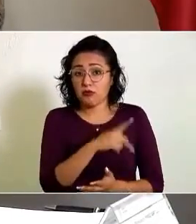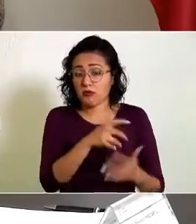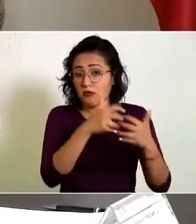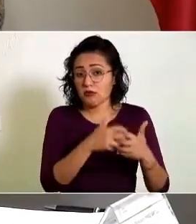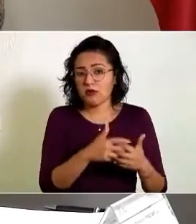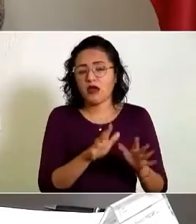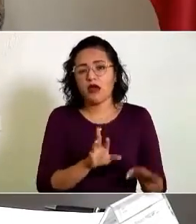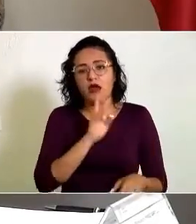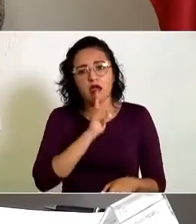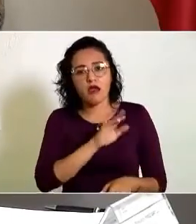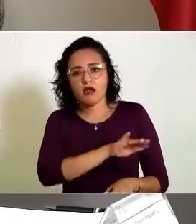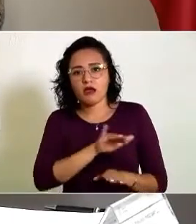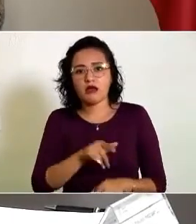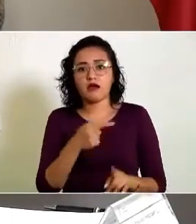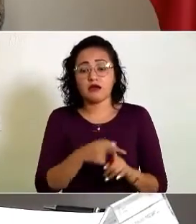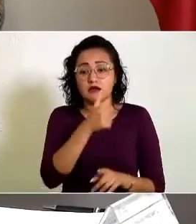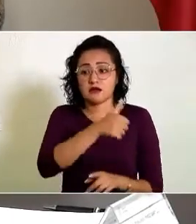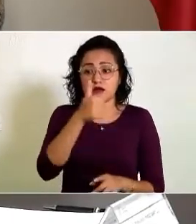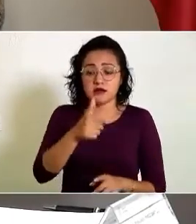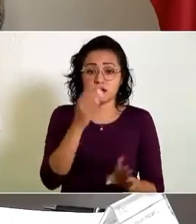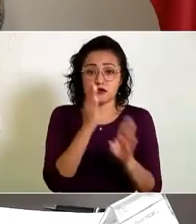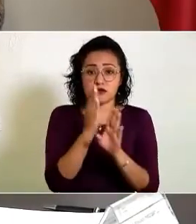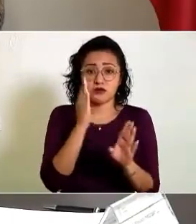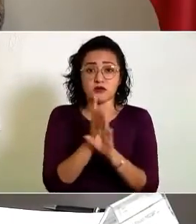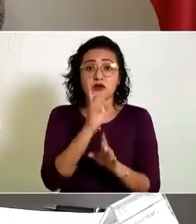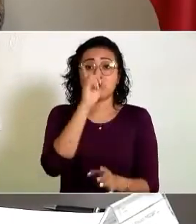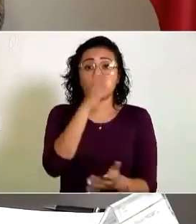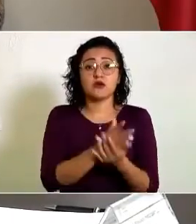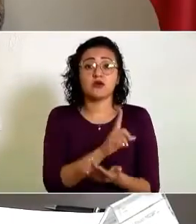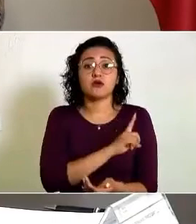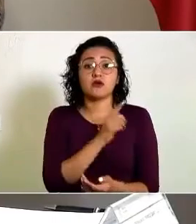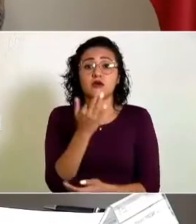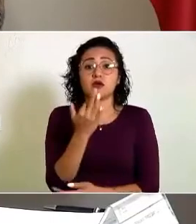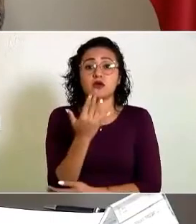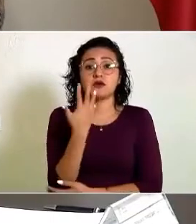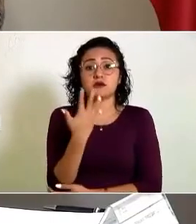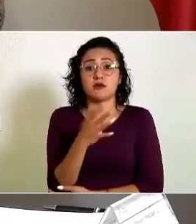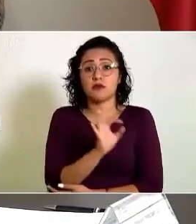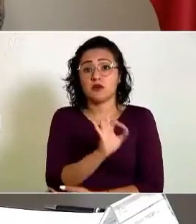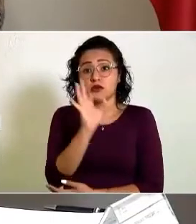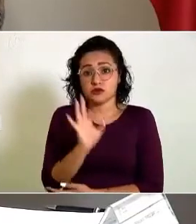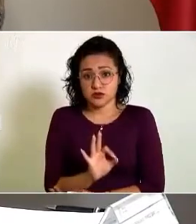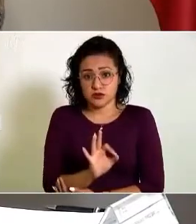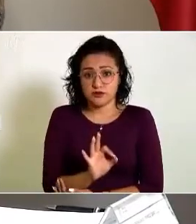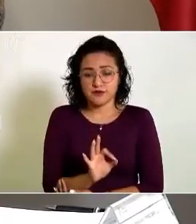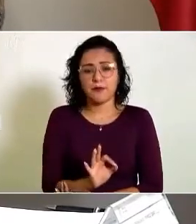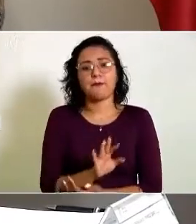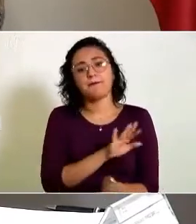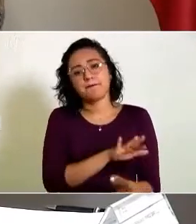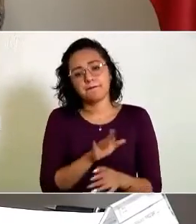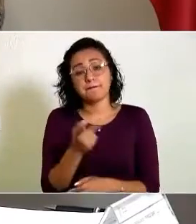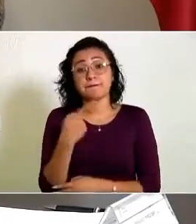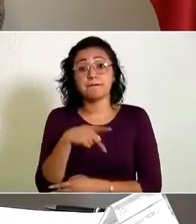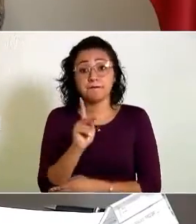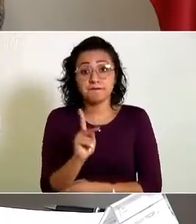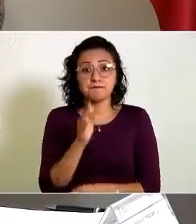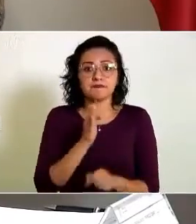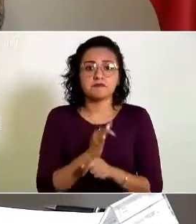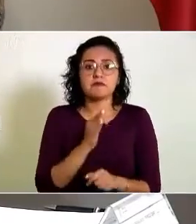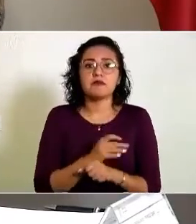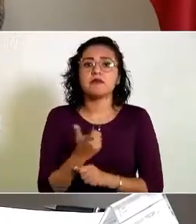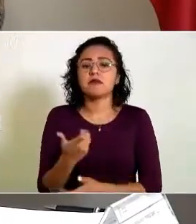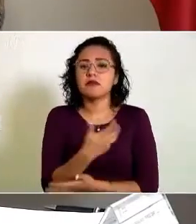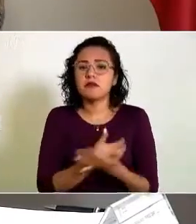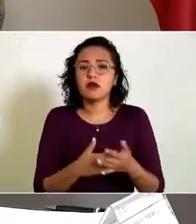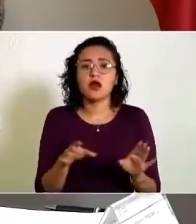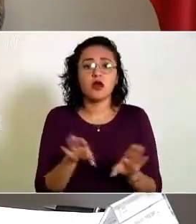de los casos en cada una de las líneas, solo invirtió el 55%. Sin embargo, ha estado cobrando como